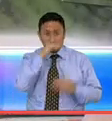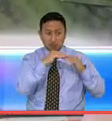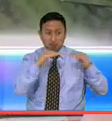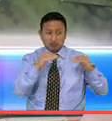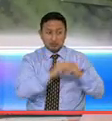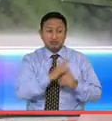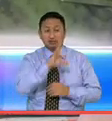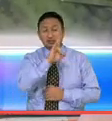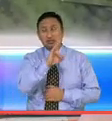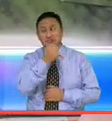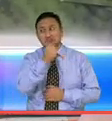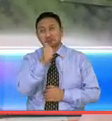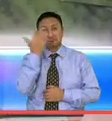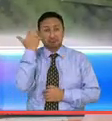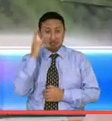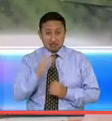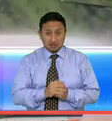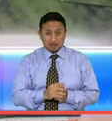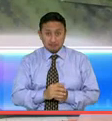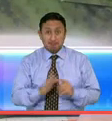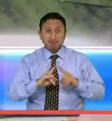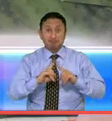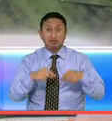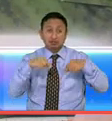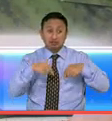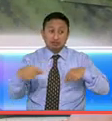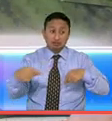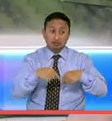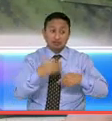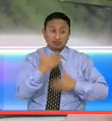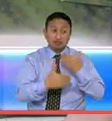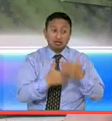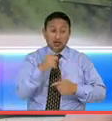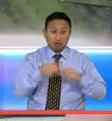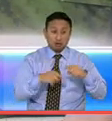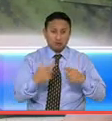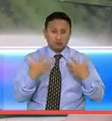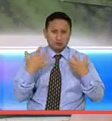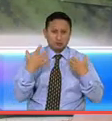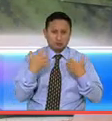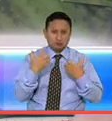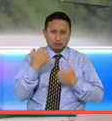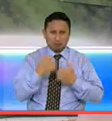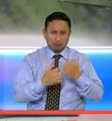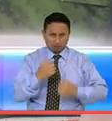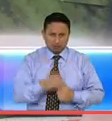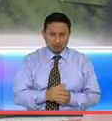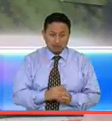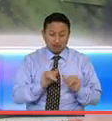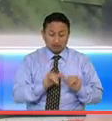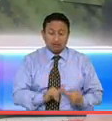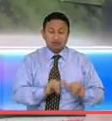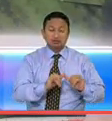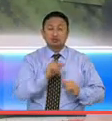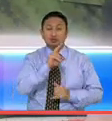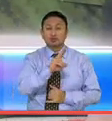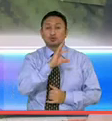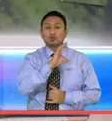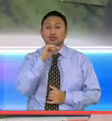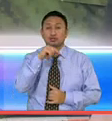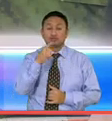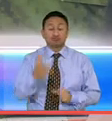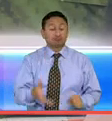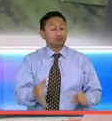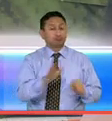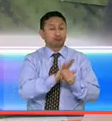a 10 días y que lastimosamente también tienden a complicarse. Entonces, obviamente seguimos con esta unidad de cuidados intensivos al